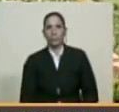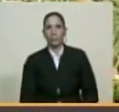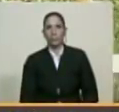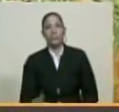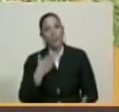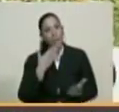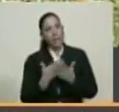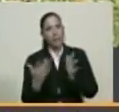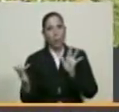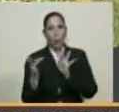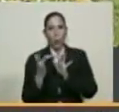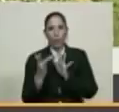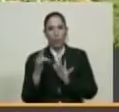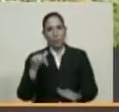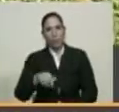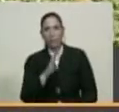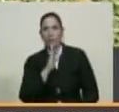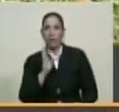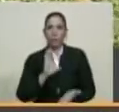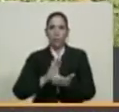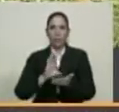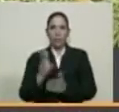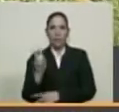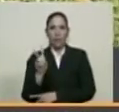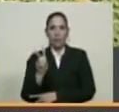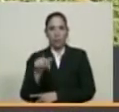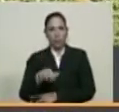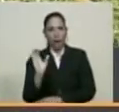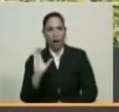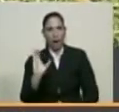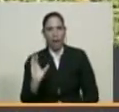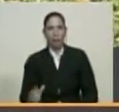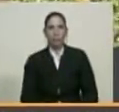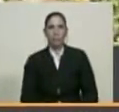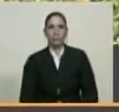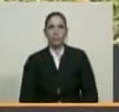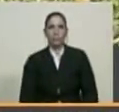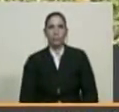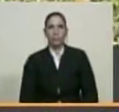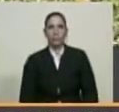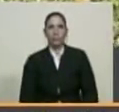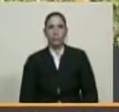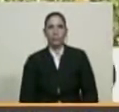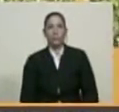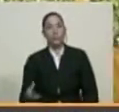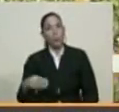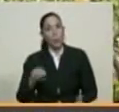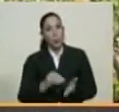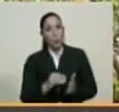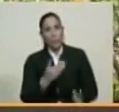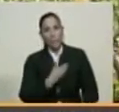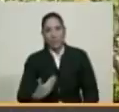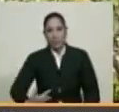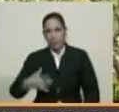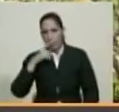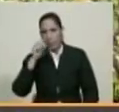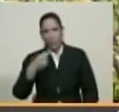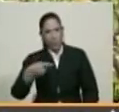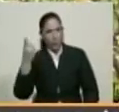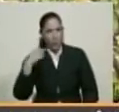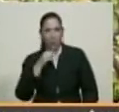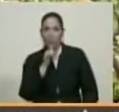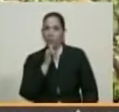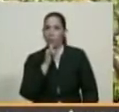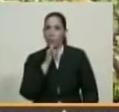Agradecemos el contacto que establecemos desde la sede del Banco Central de Venezuela, lo reiteraba el jefe de Estado venezolano el día de ayer,